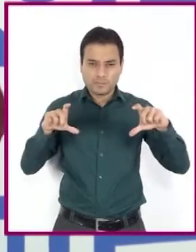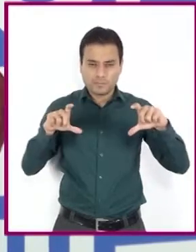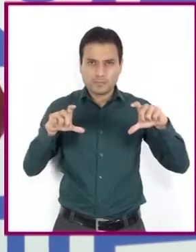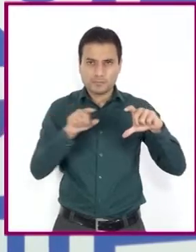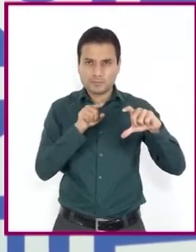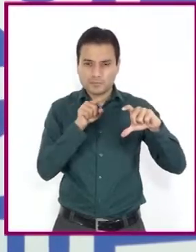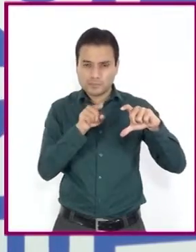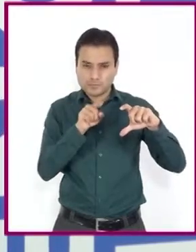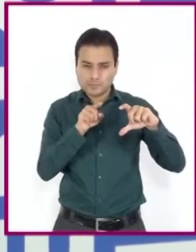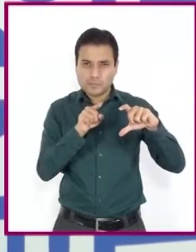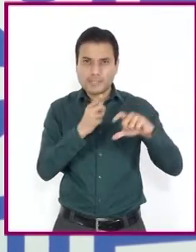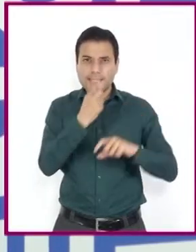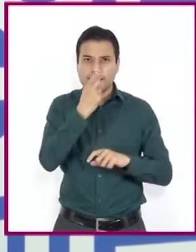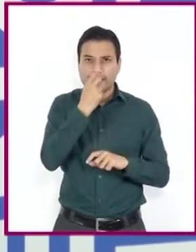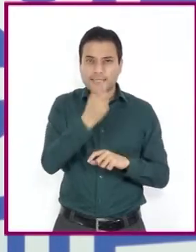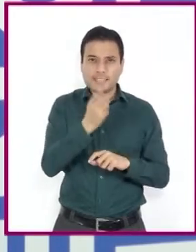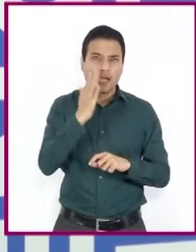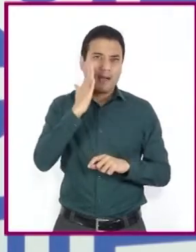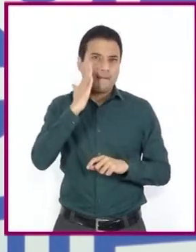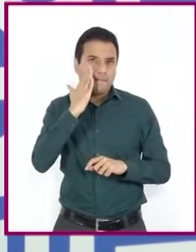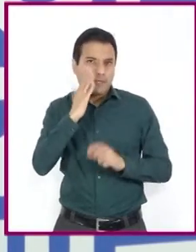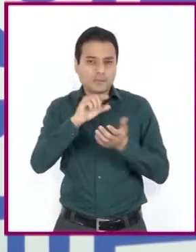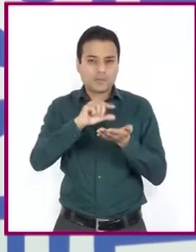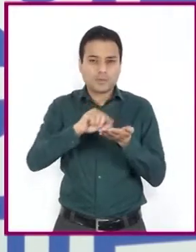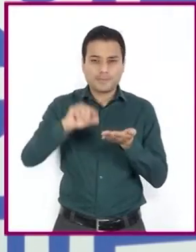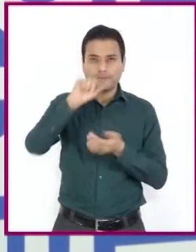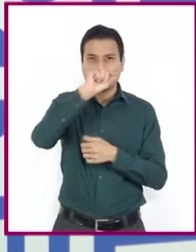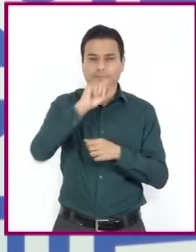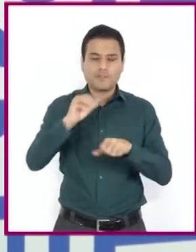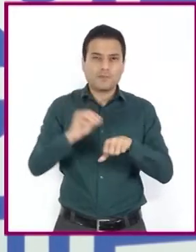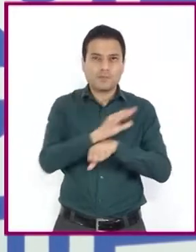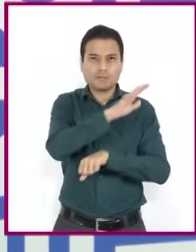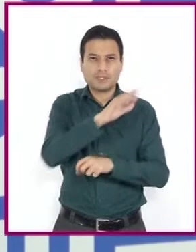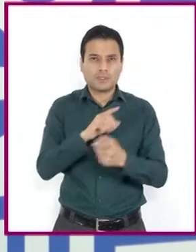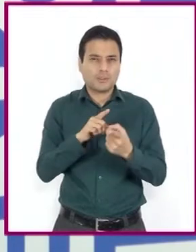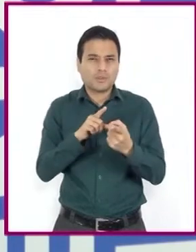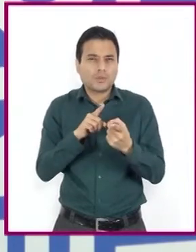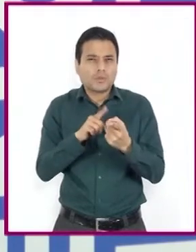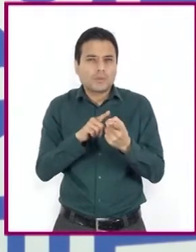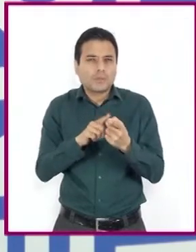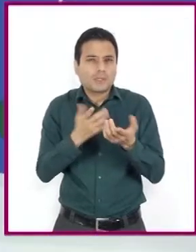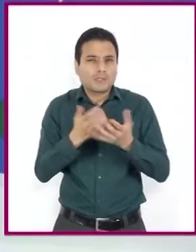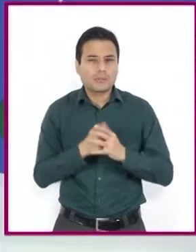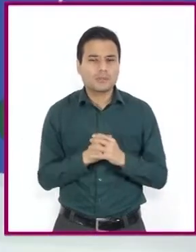antecedente sobre las redes sociales y su influencia para hacernos narcisistas?